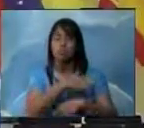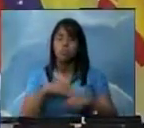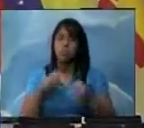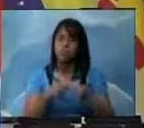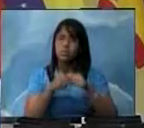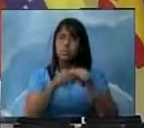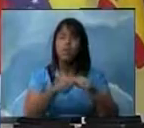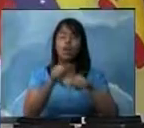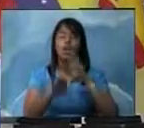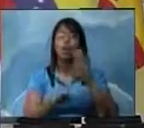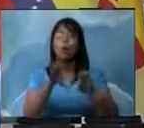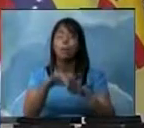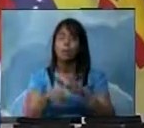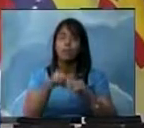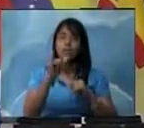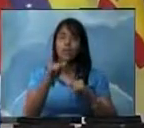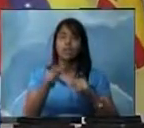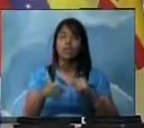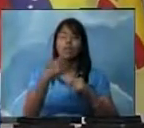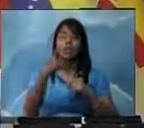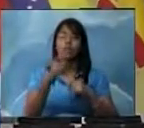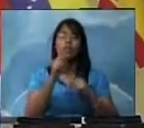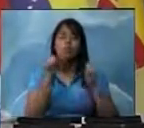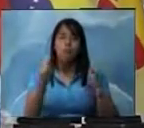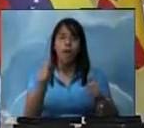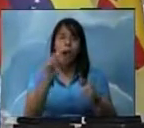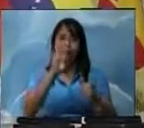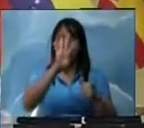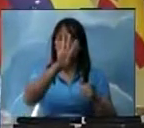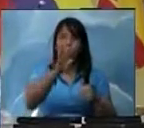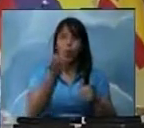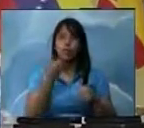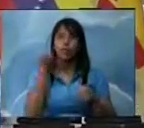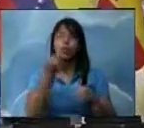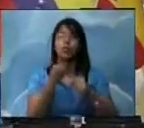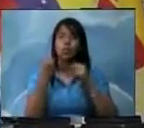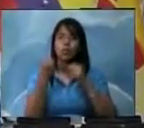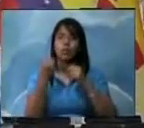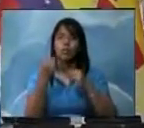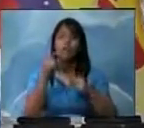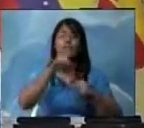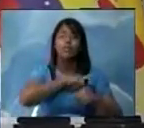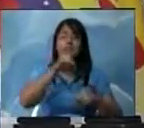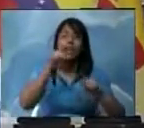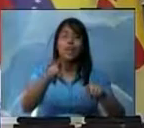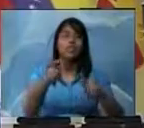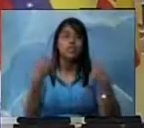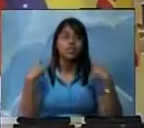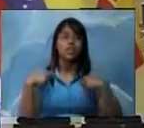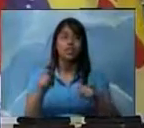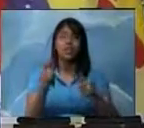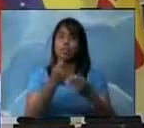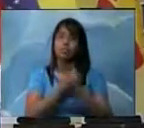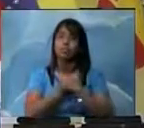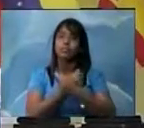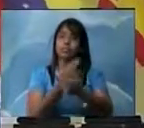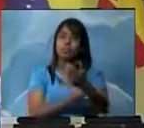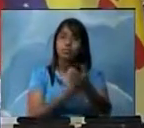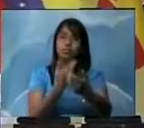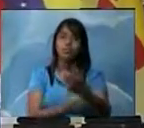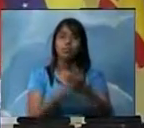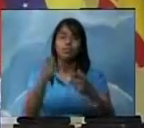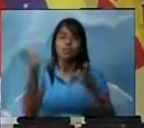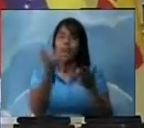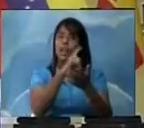le seguían los pasos y le fue bien a los cuatro muchachos. De eso se trata, mis amados hermanos,